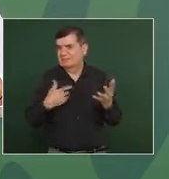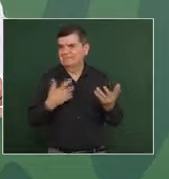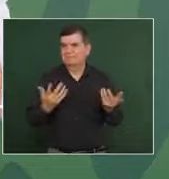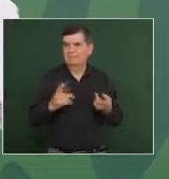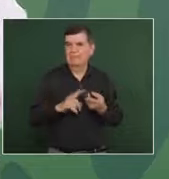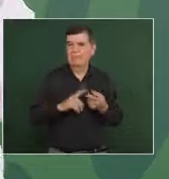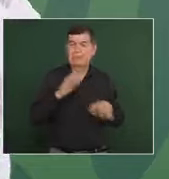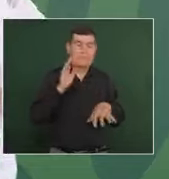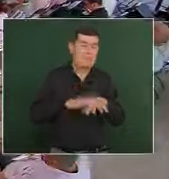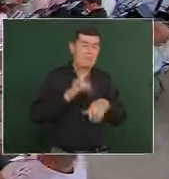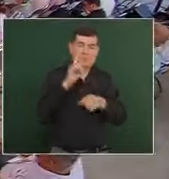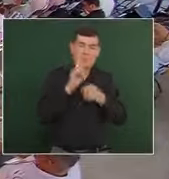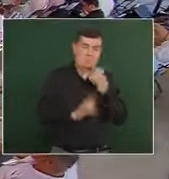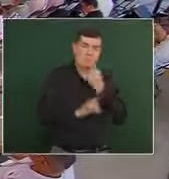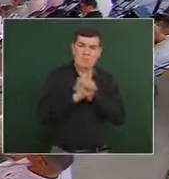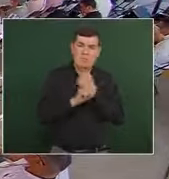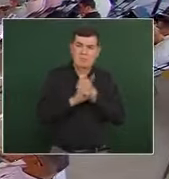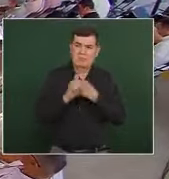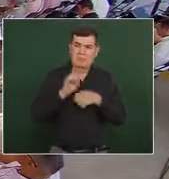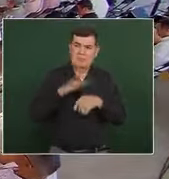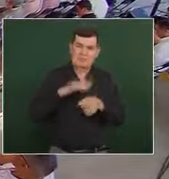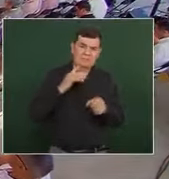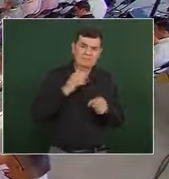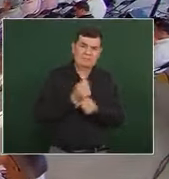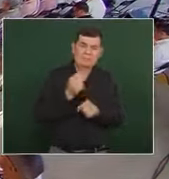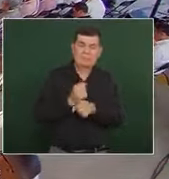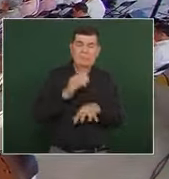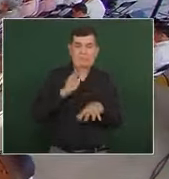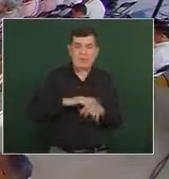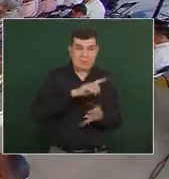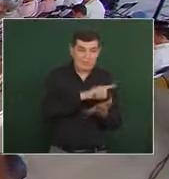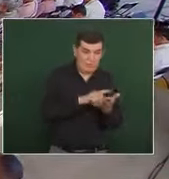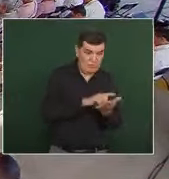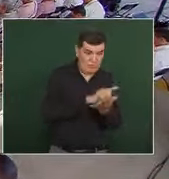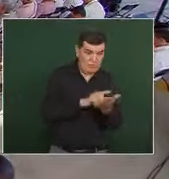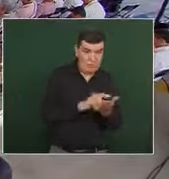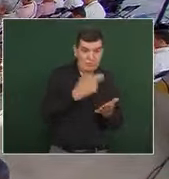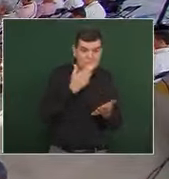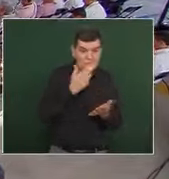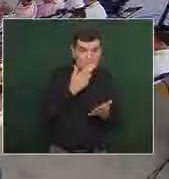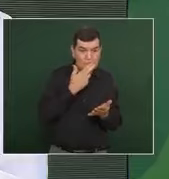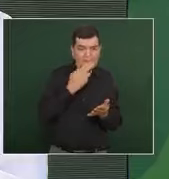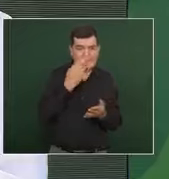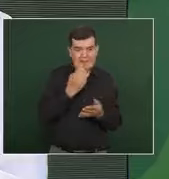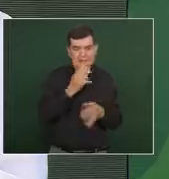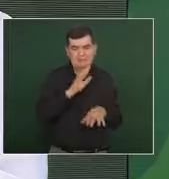¿Dónde tenemos más problemas de violencia? Donde hay más consumo,